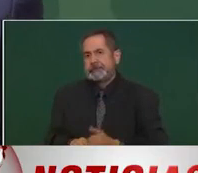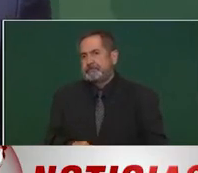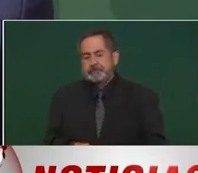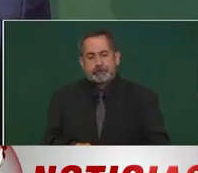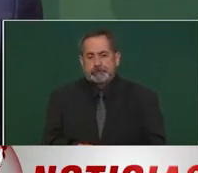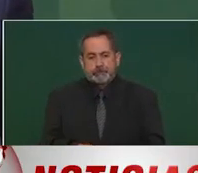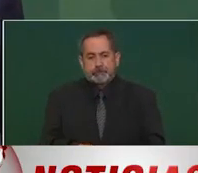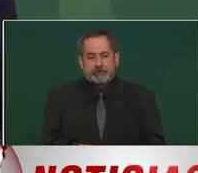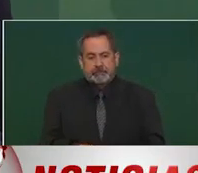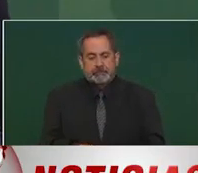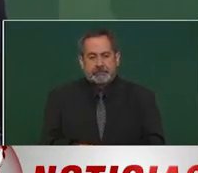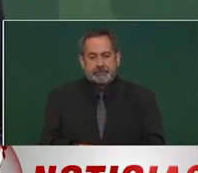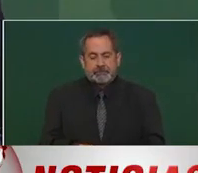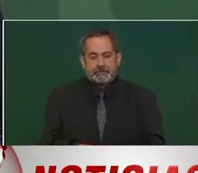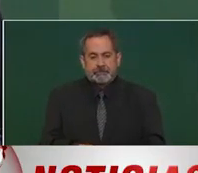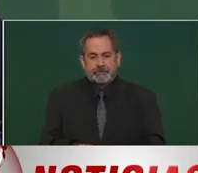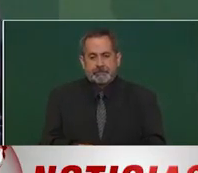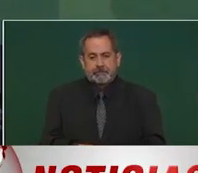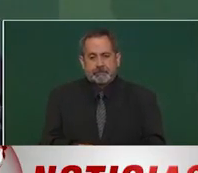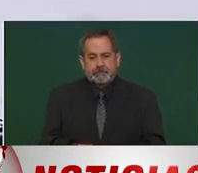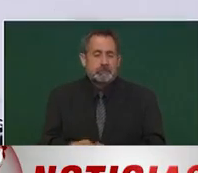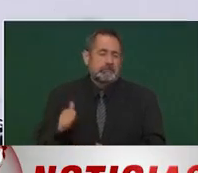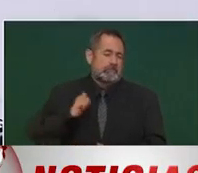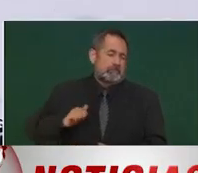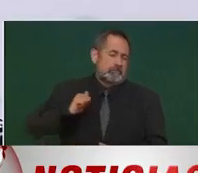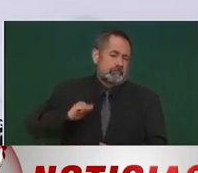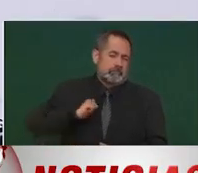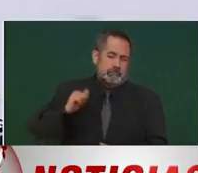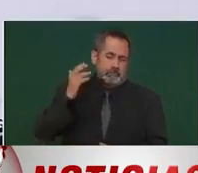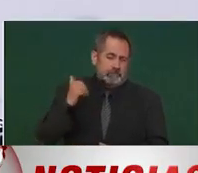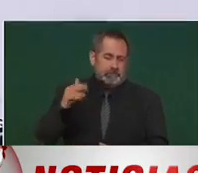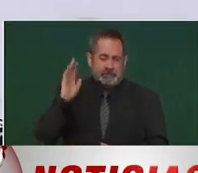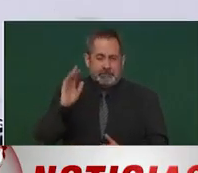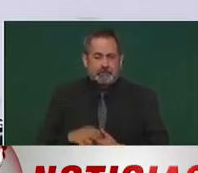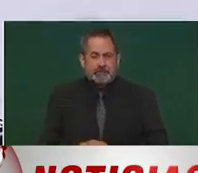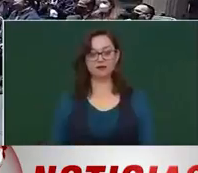Nos duele mucho que estas desgracias hayan ocurrido, añadió, según lo reseñado por EFE.